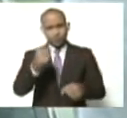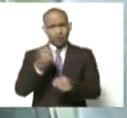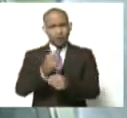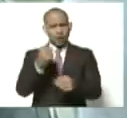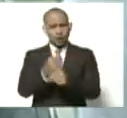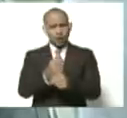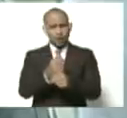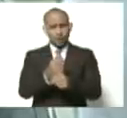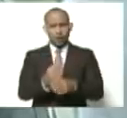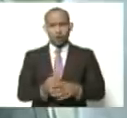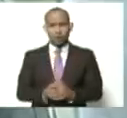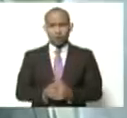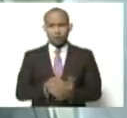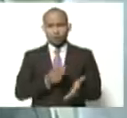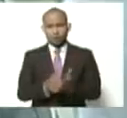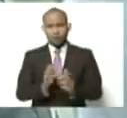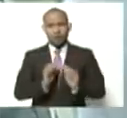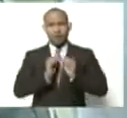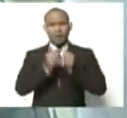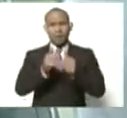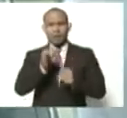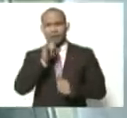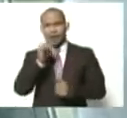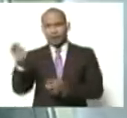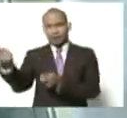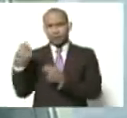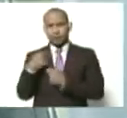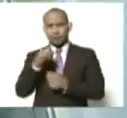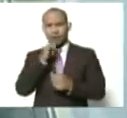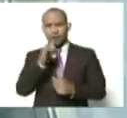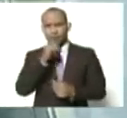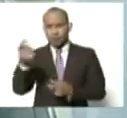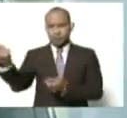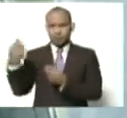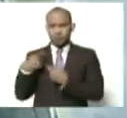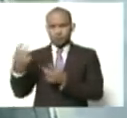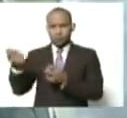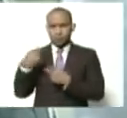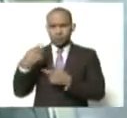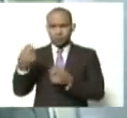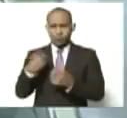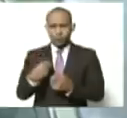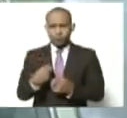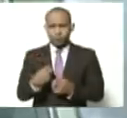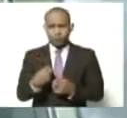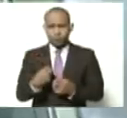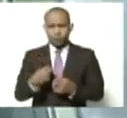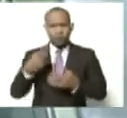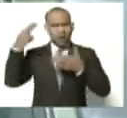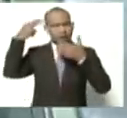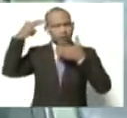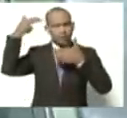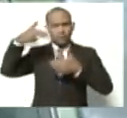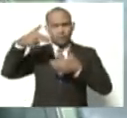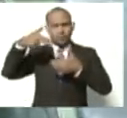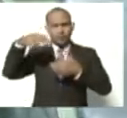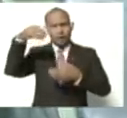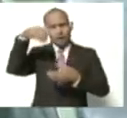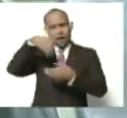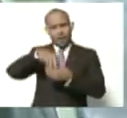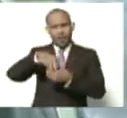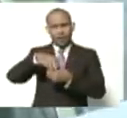contexto, empezamos a recibir información de que se estaban planeando atentados terroristas contra la